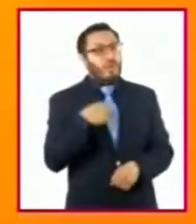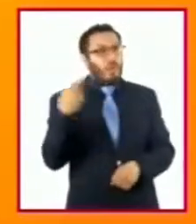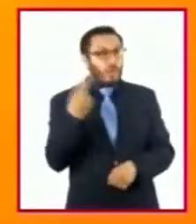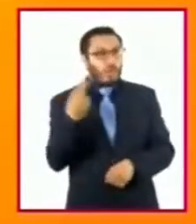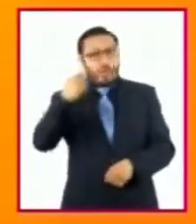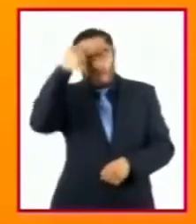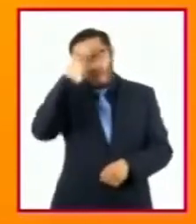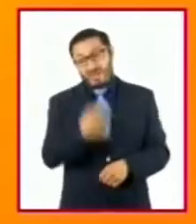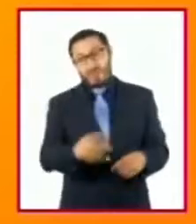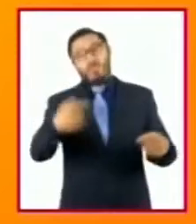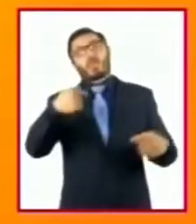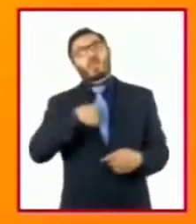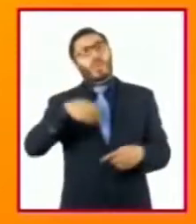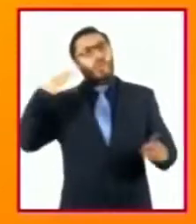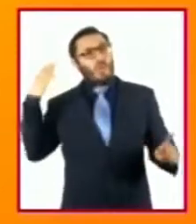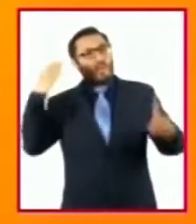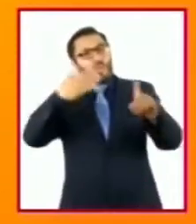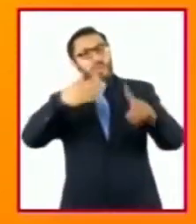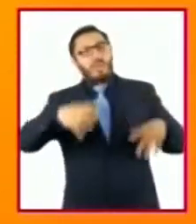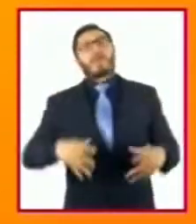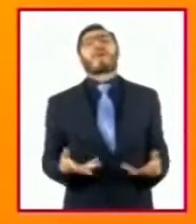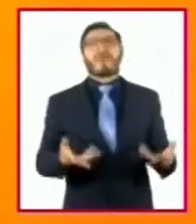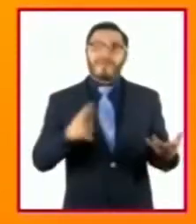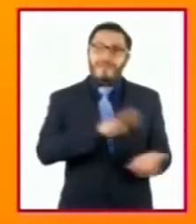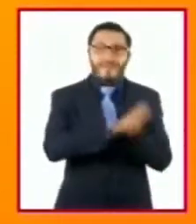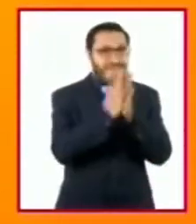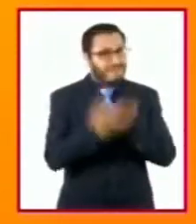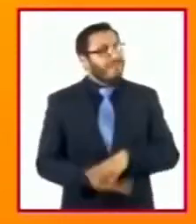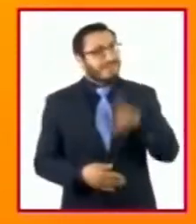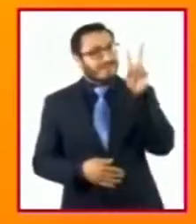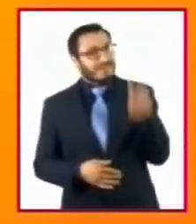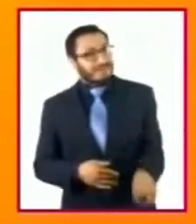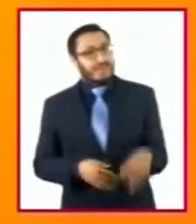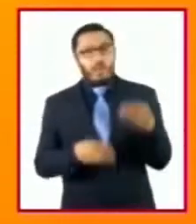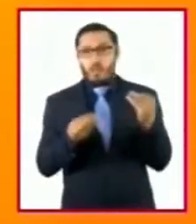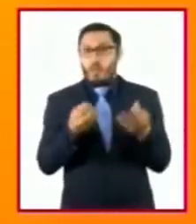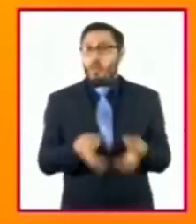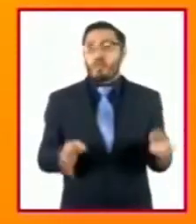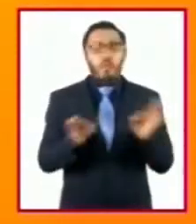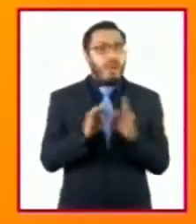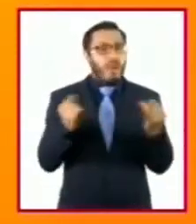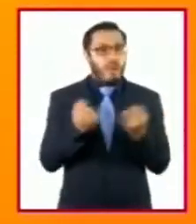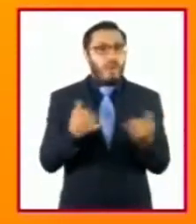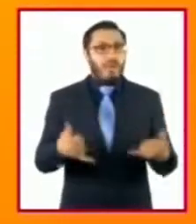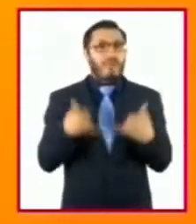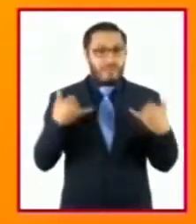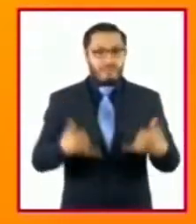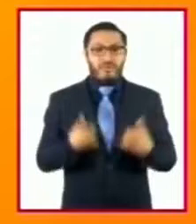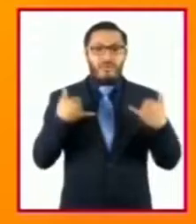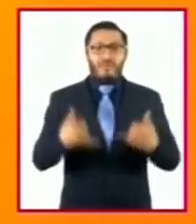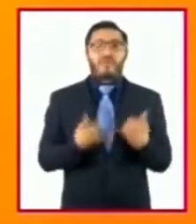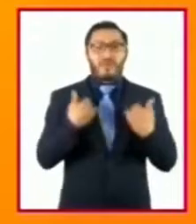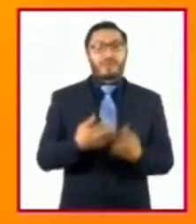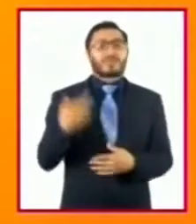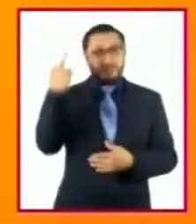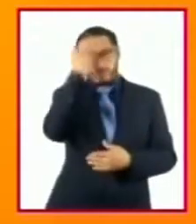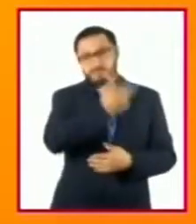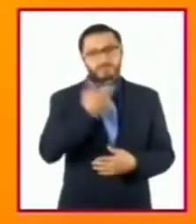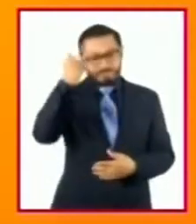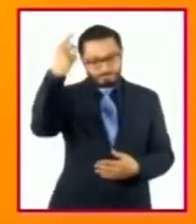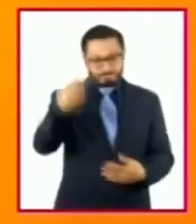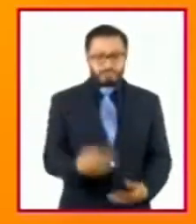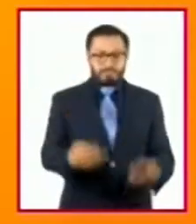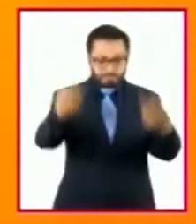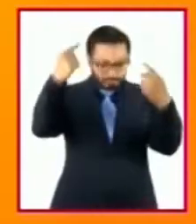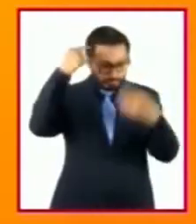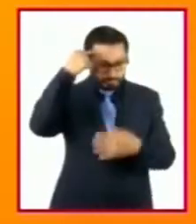para alcanzar mi meta. Es importante también que el propio adolescente revise dentro de sí mismo si